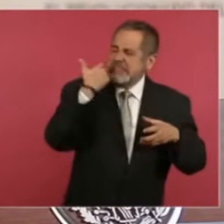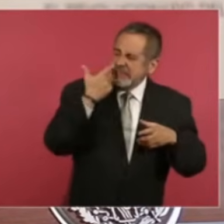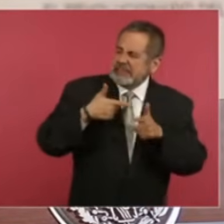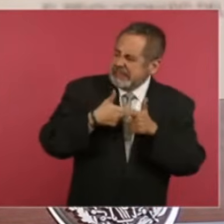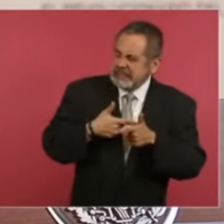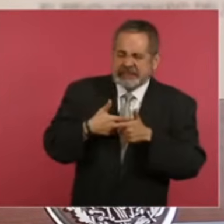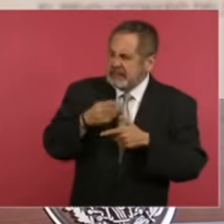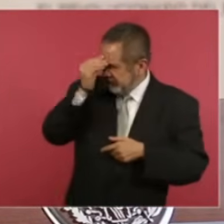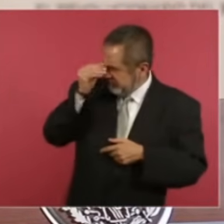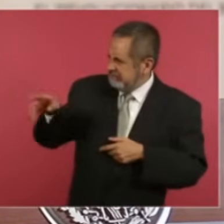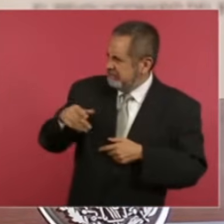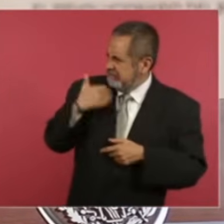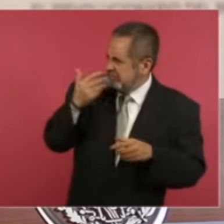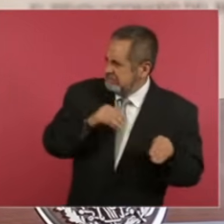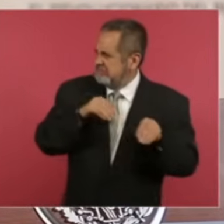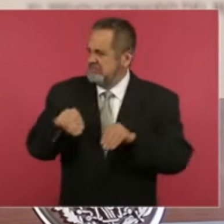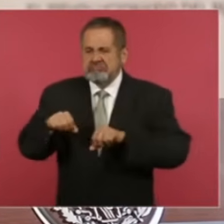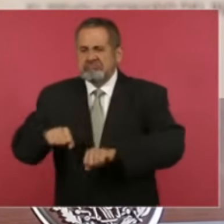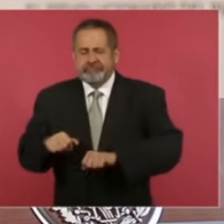que no